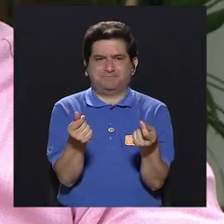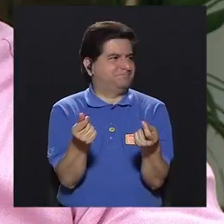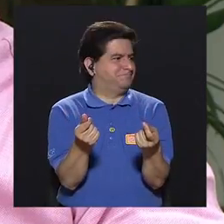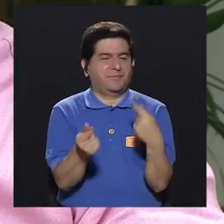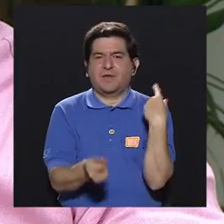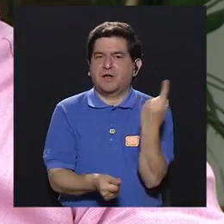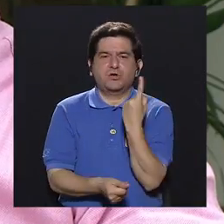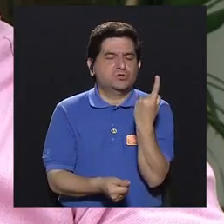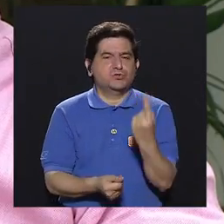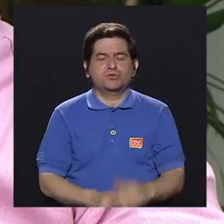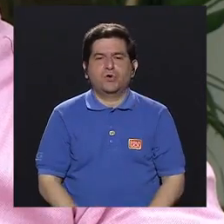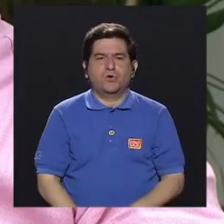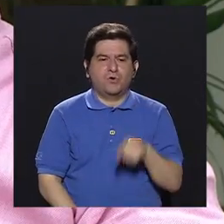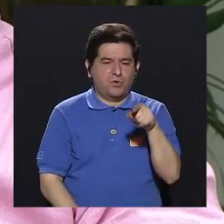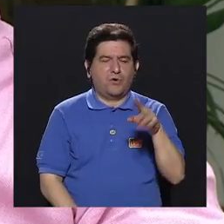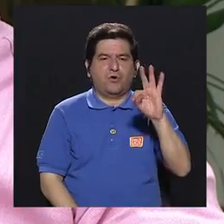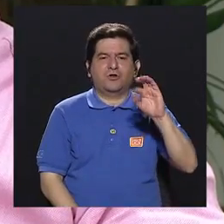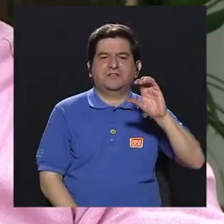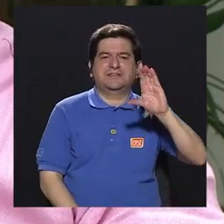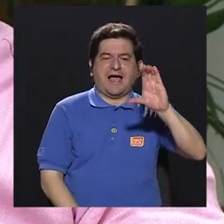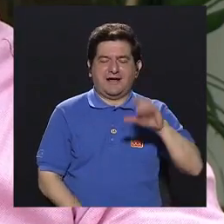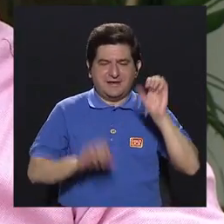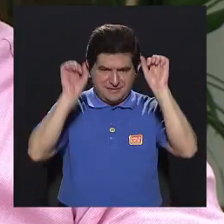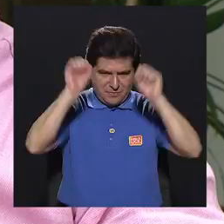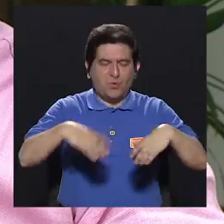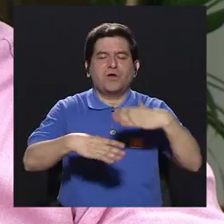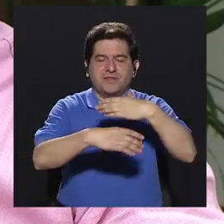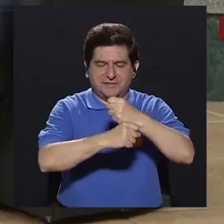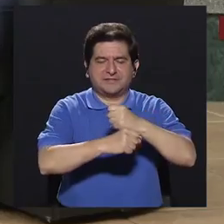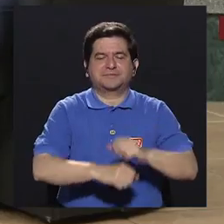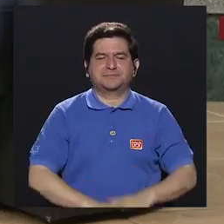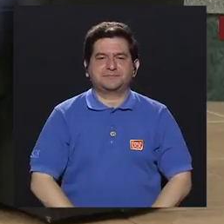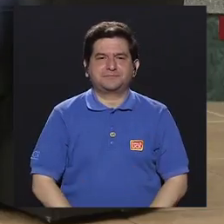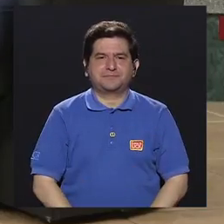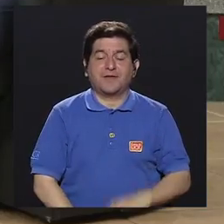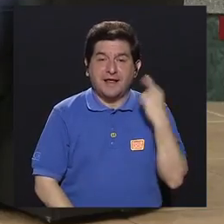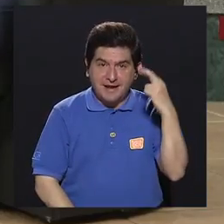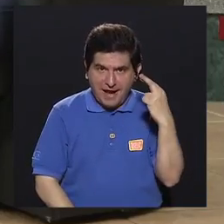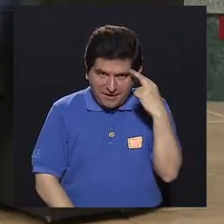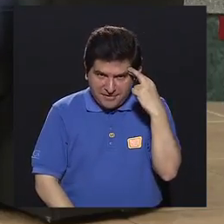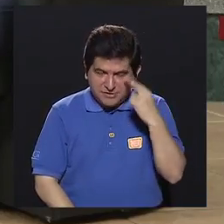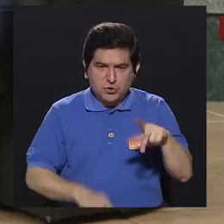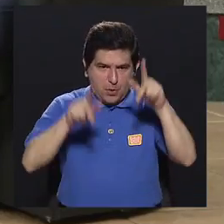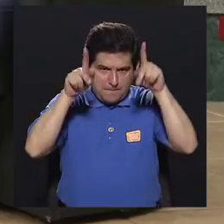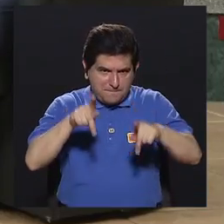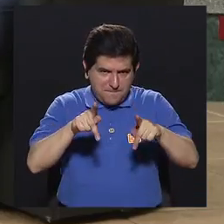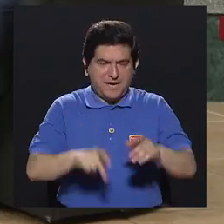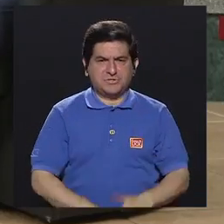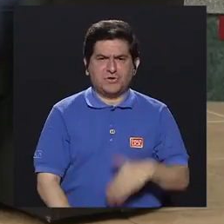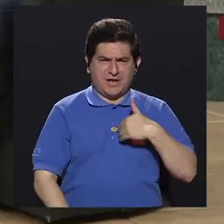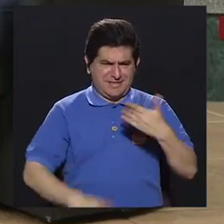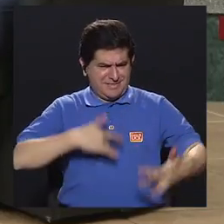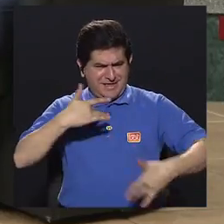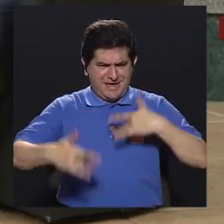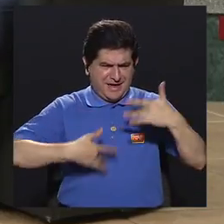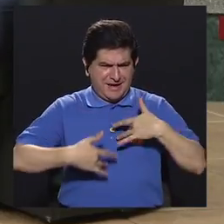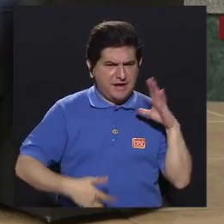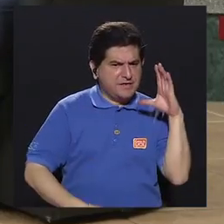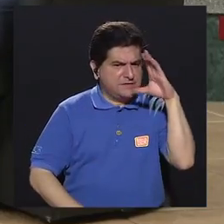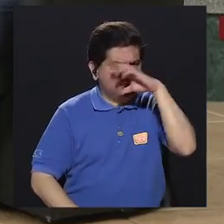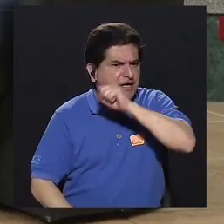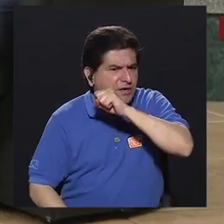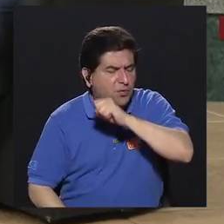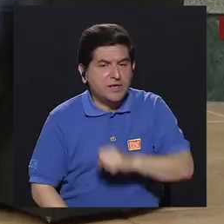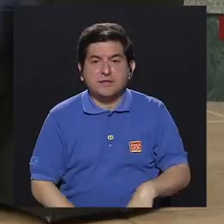inmediata, solamente haciendo un TAC, una tomografía axial computarizada. Uh-huh. Por eso, cuando una persona comienza a tener síntomas y se